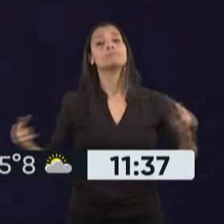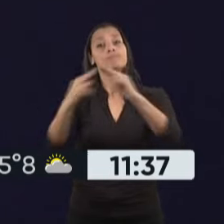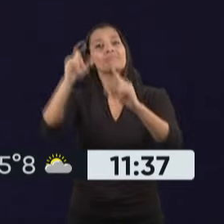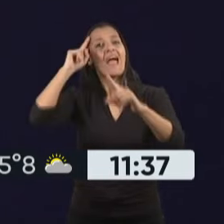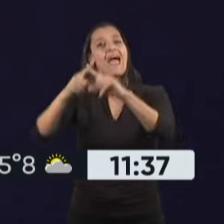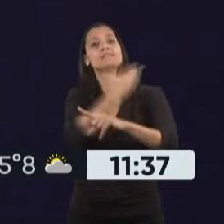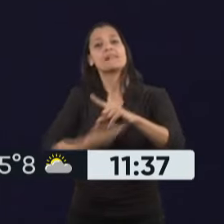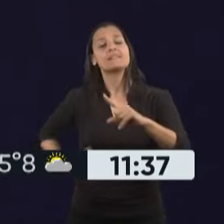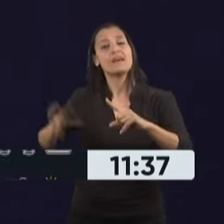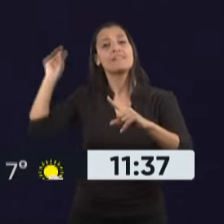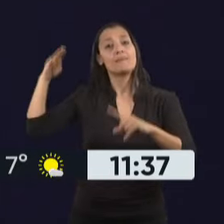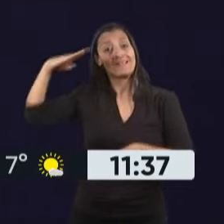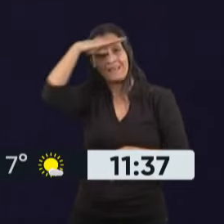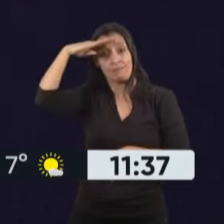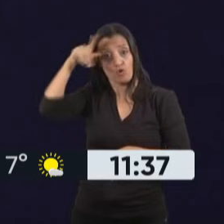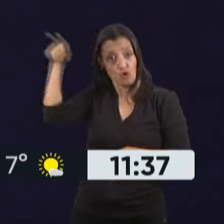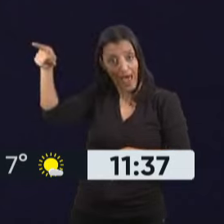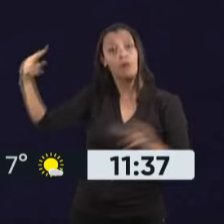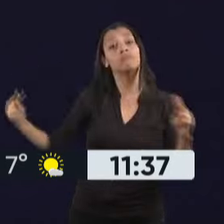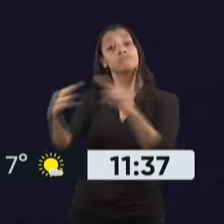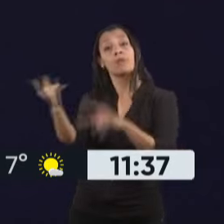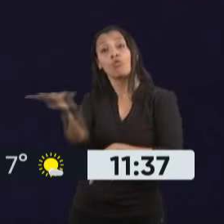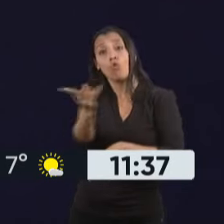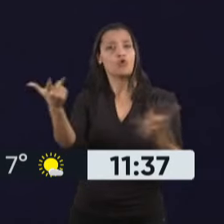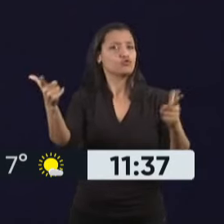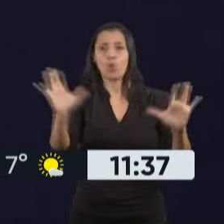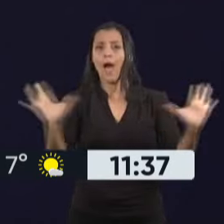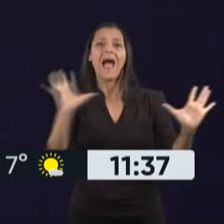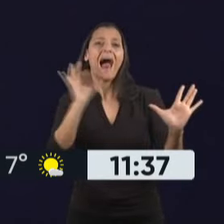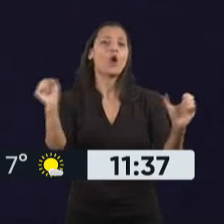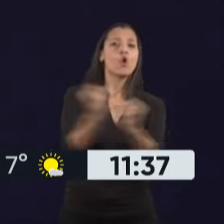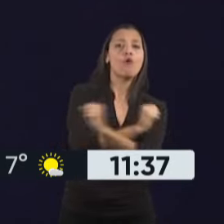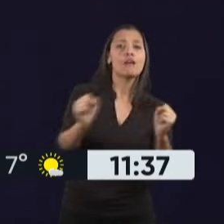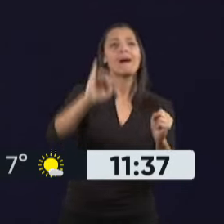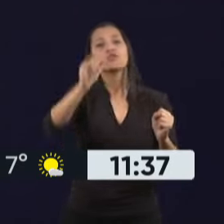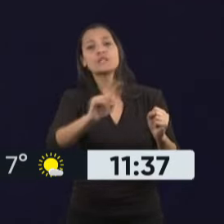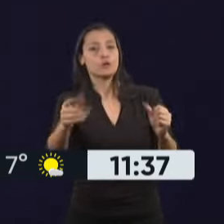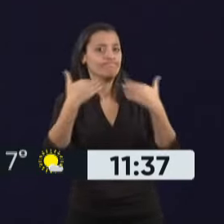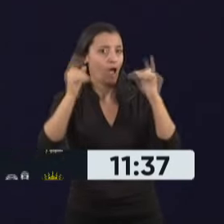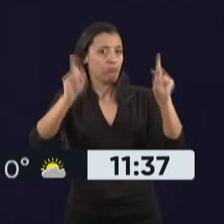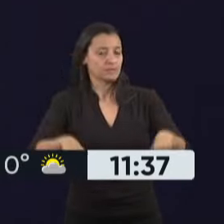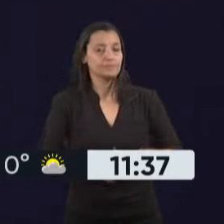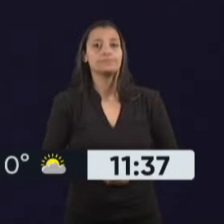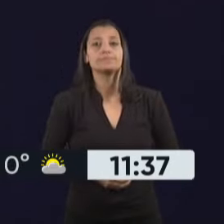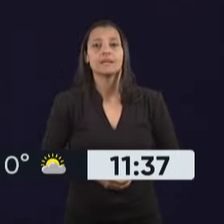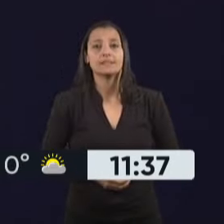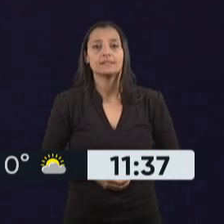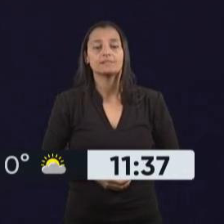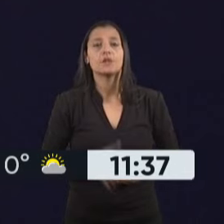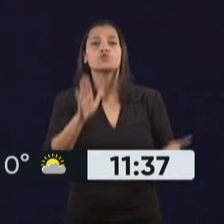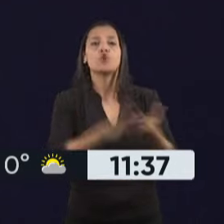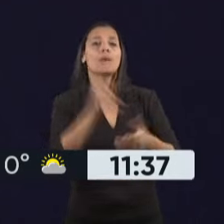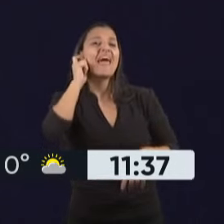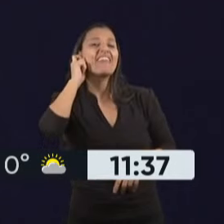expresidente de Brasil, Jair Bolsonaro, no hay ninguna confirmación de que eso vaya a ser así. 13 años, para que